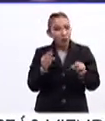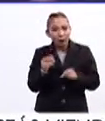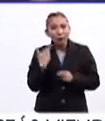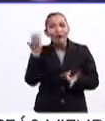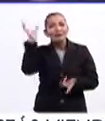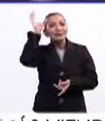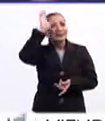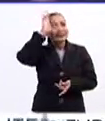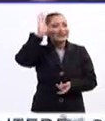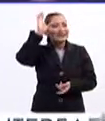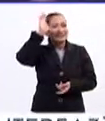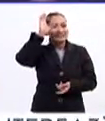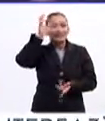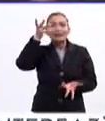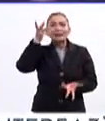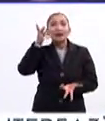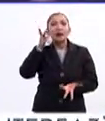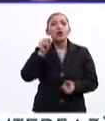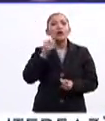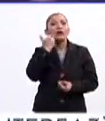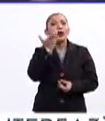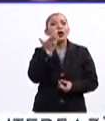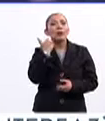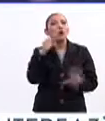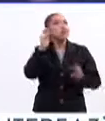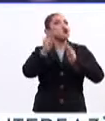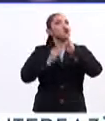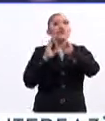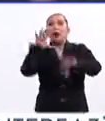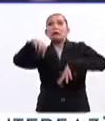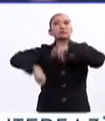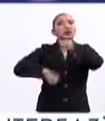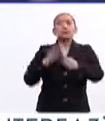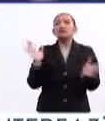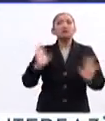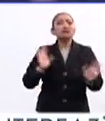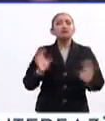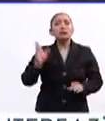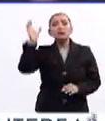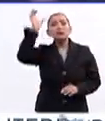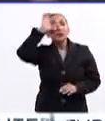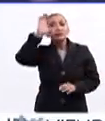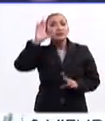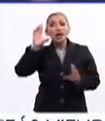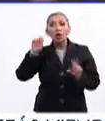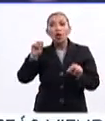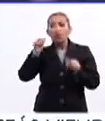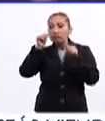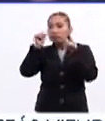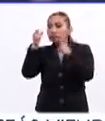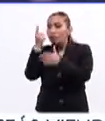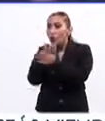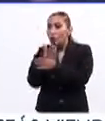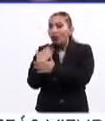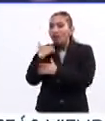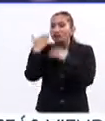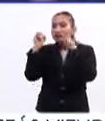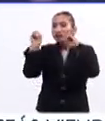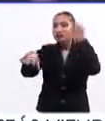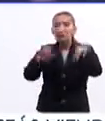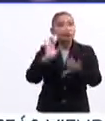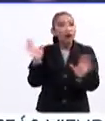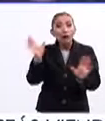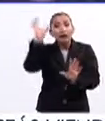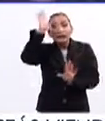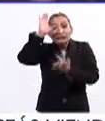ciencia no trata de conquistar al mundo, la ciencia no se dedica solamente a contaminar,